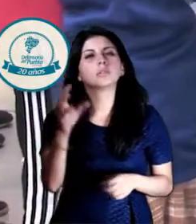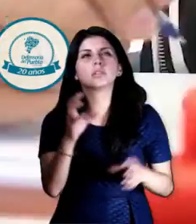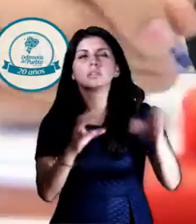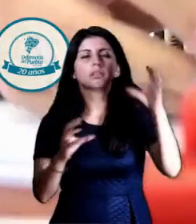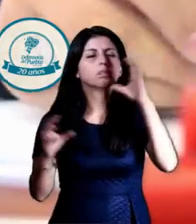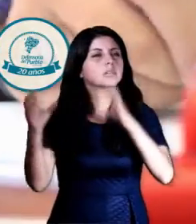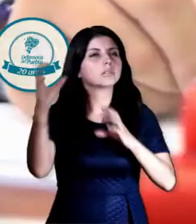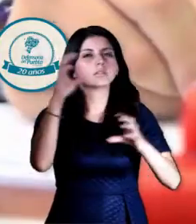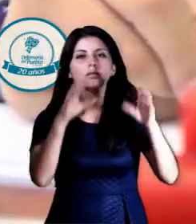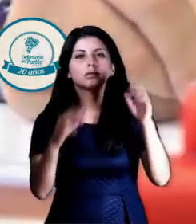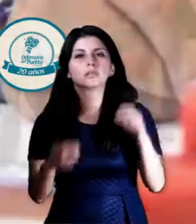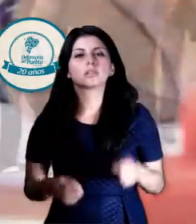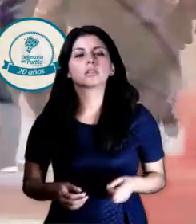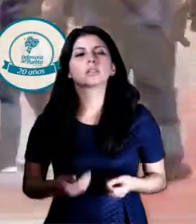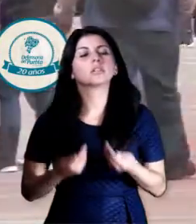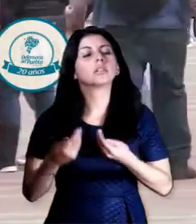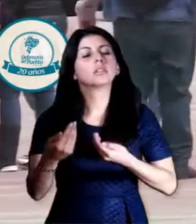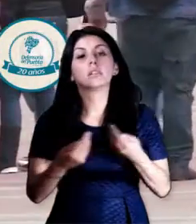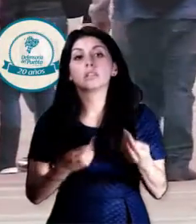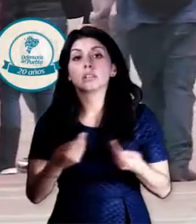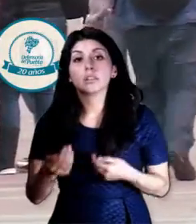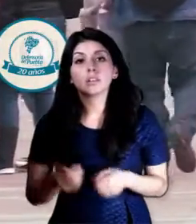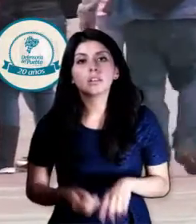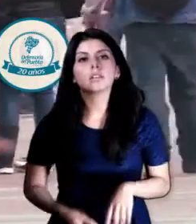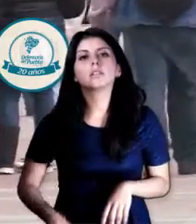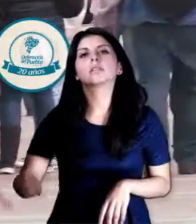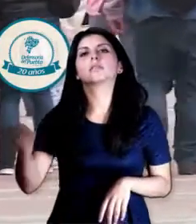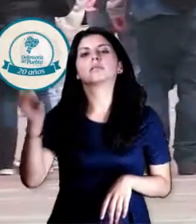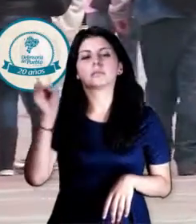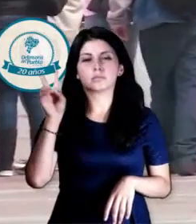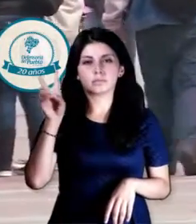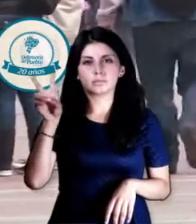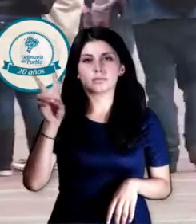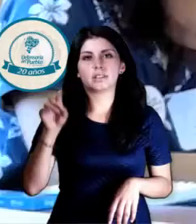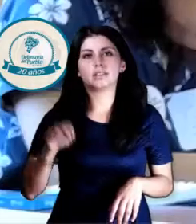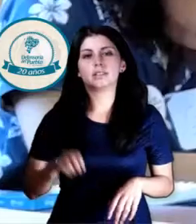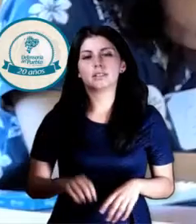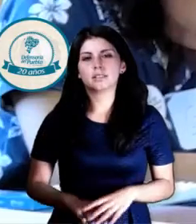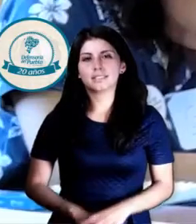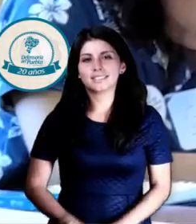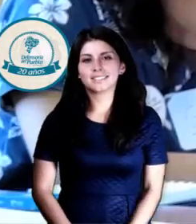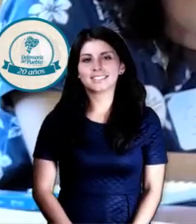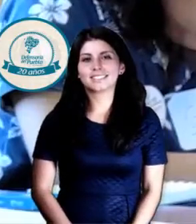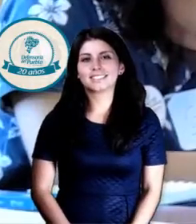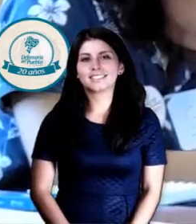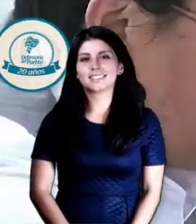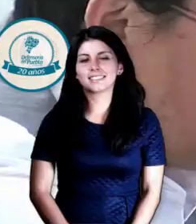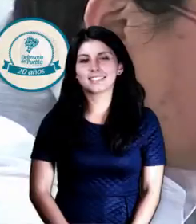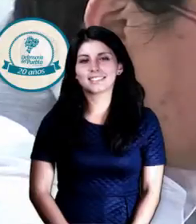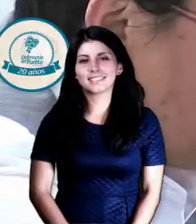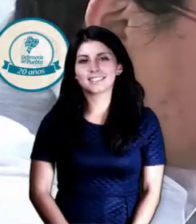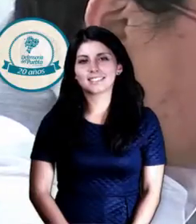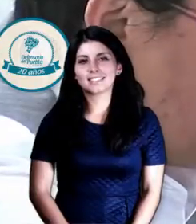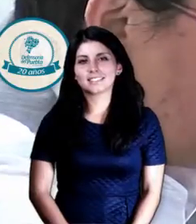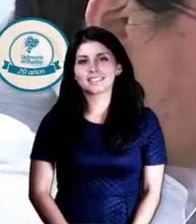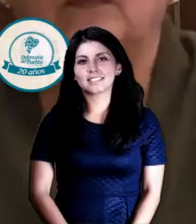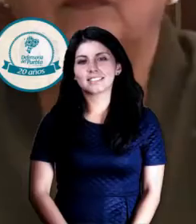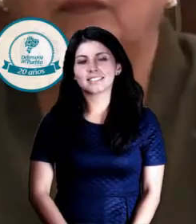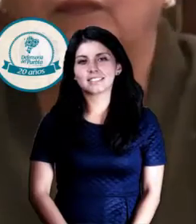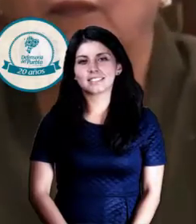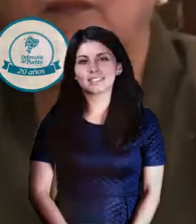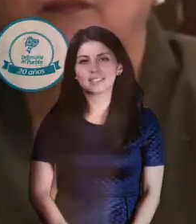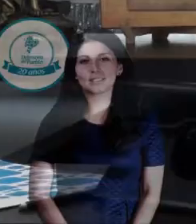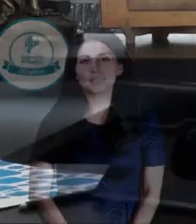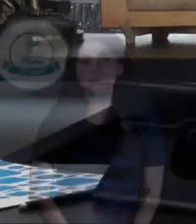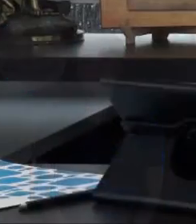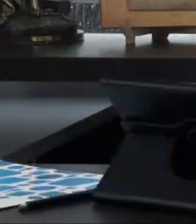derechos humanos, y para aportar en la profundización de la democracia mediante el diálogo y la transformación